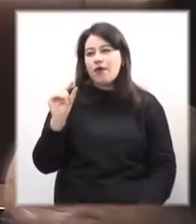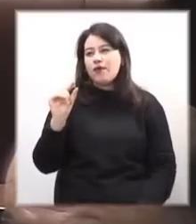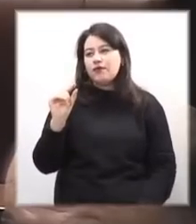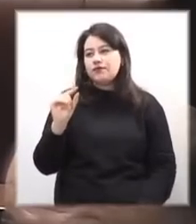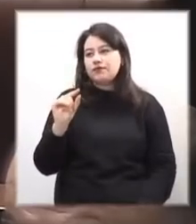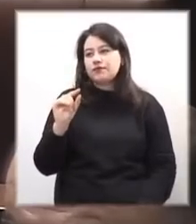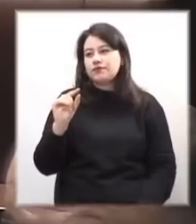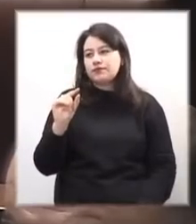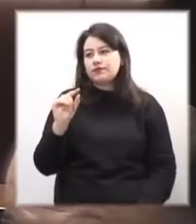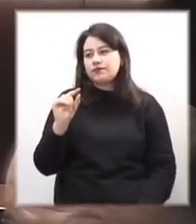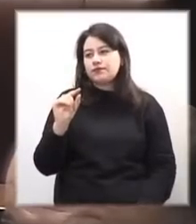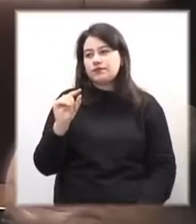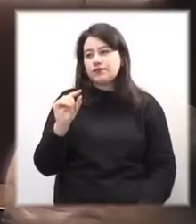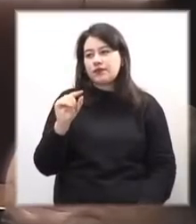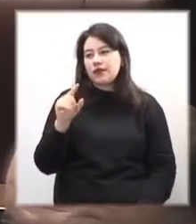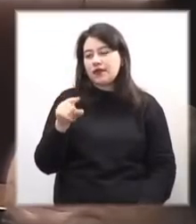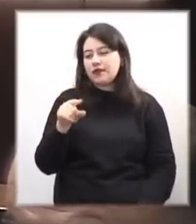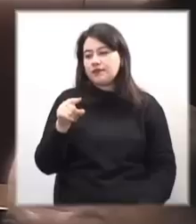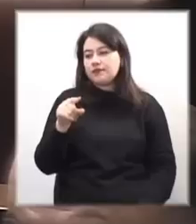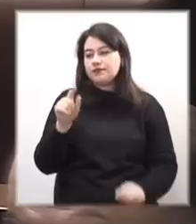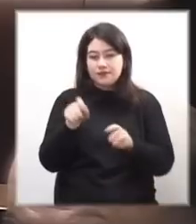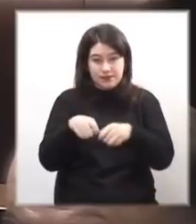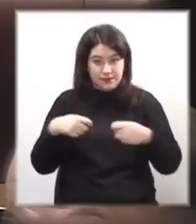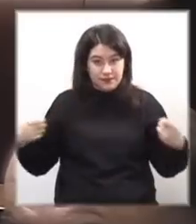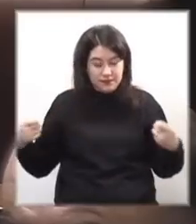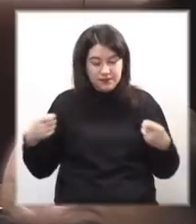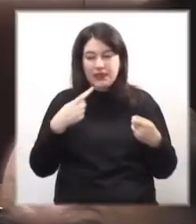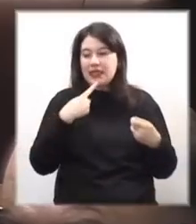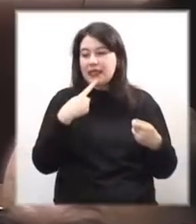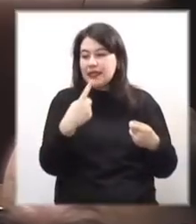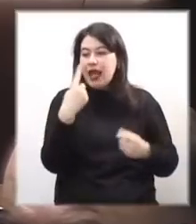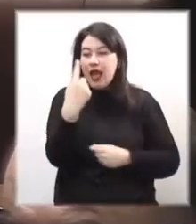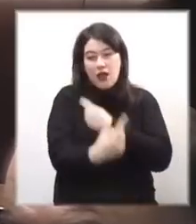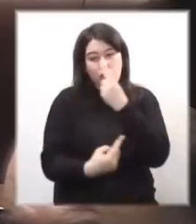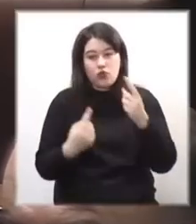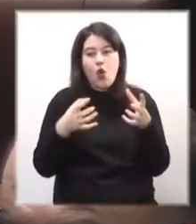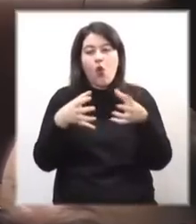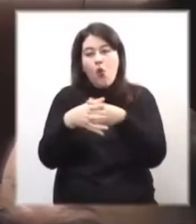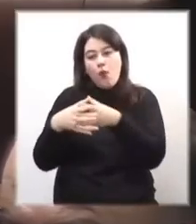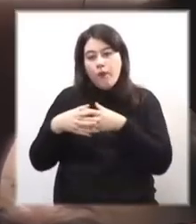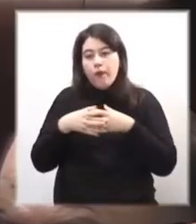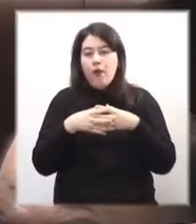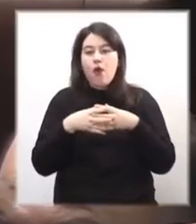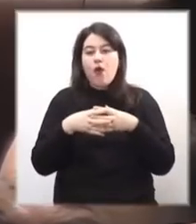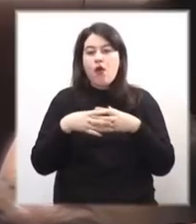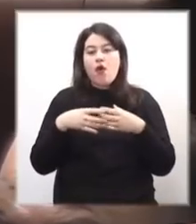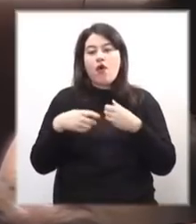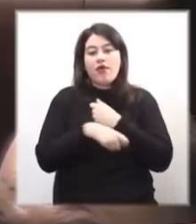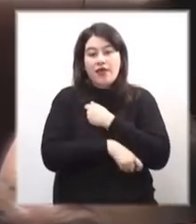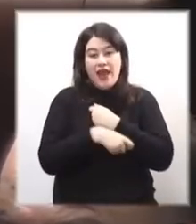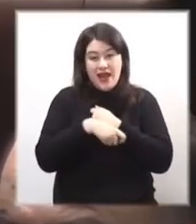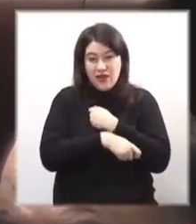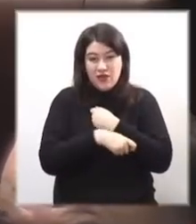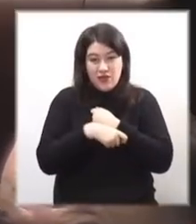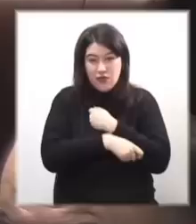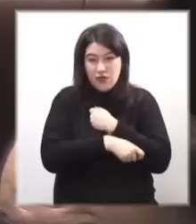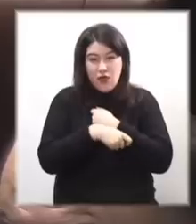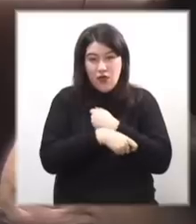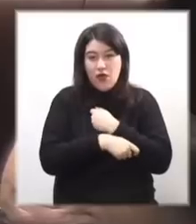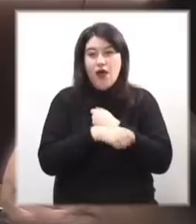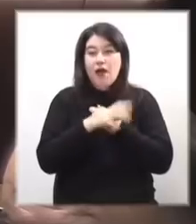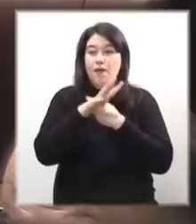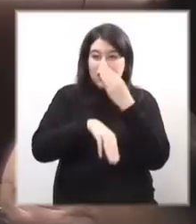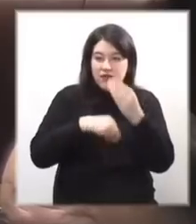una versión dominical de un medio de prensa escrito que algunos grupos narcos en Montevideo le pagan la luz a la